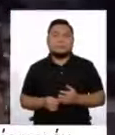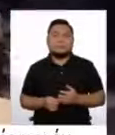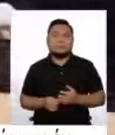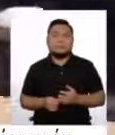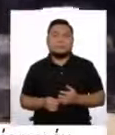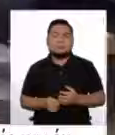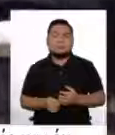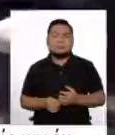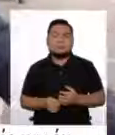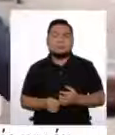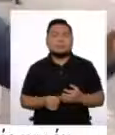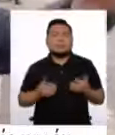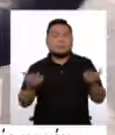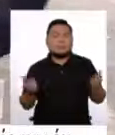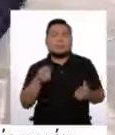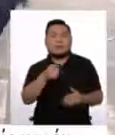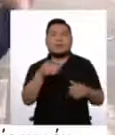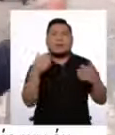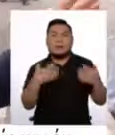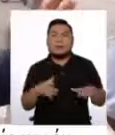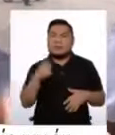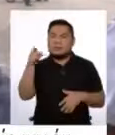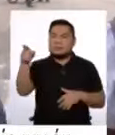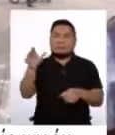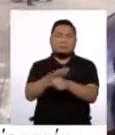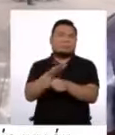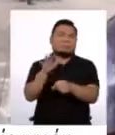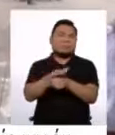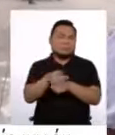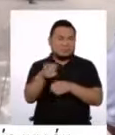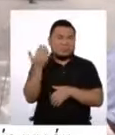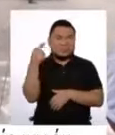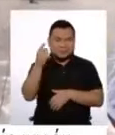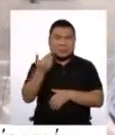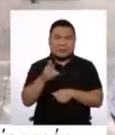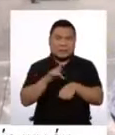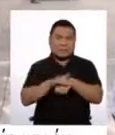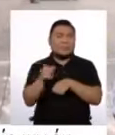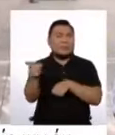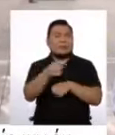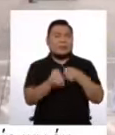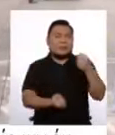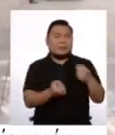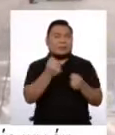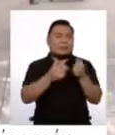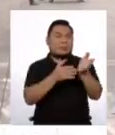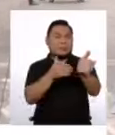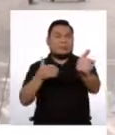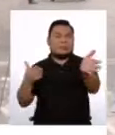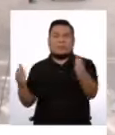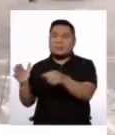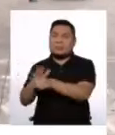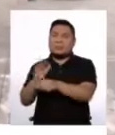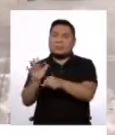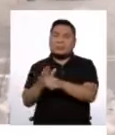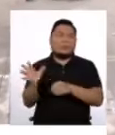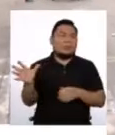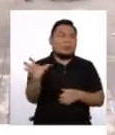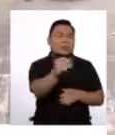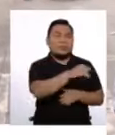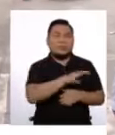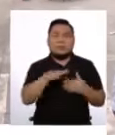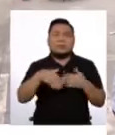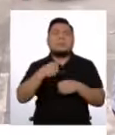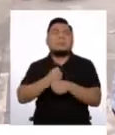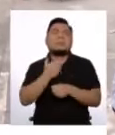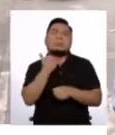Desde que acá ya se había llenado totalmente, lleno de camiones, vehículos menores, haciendo ya sus